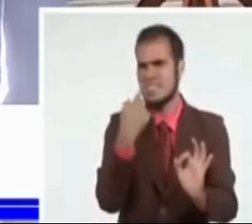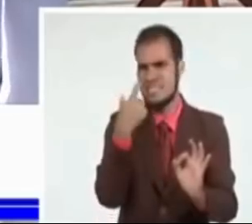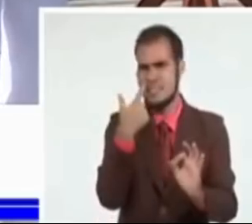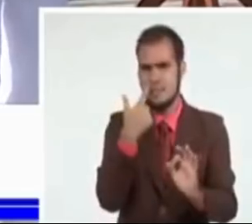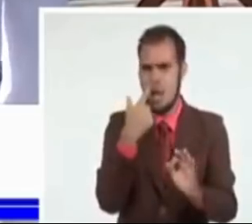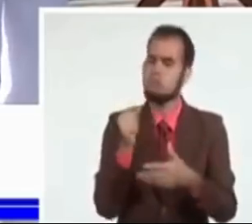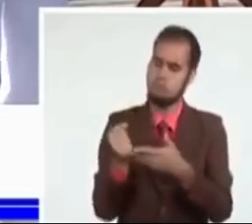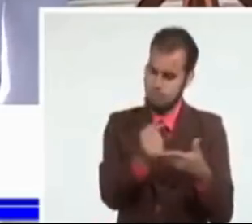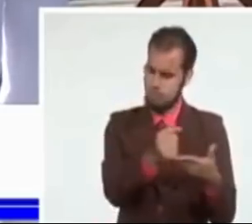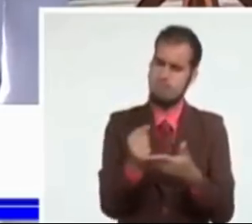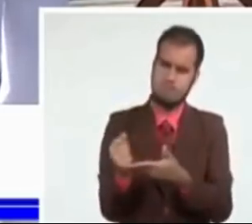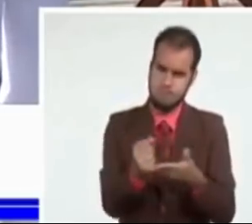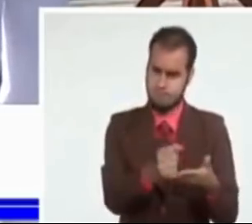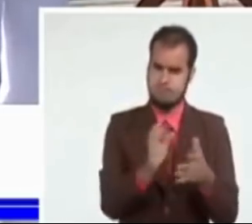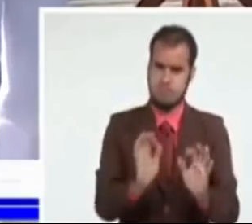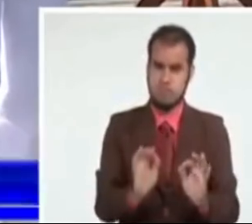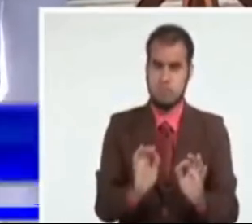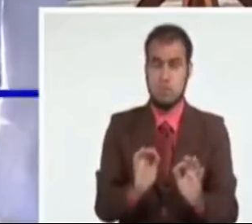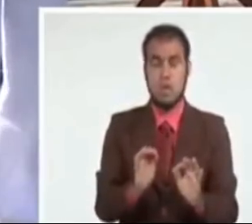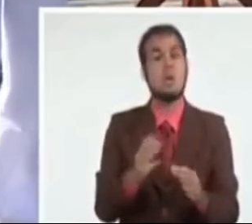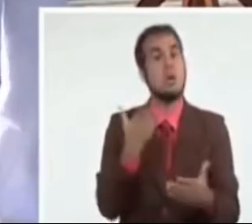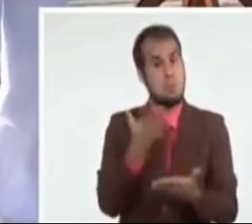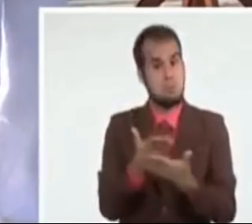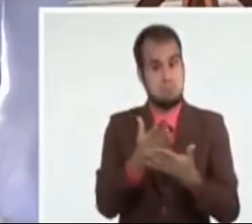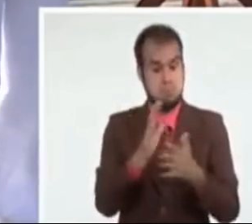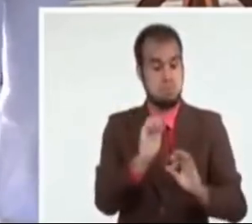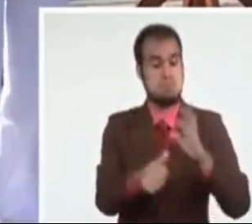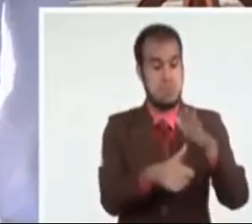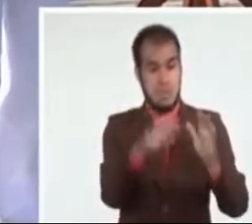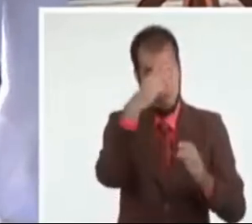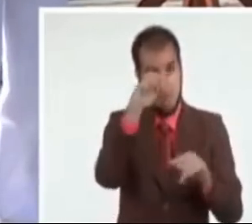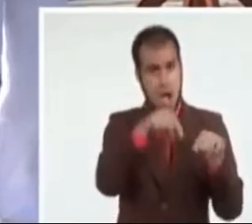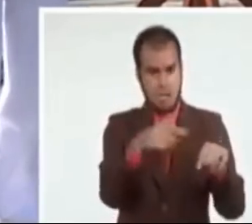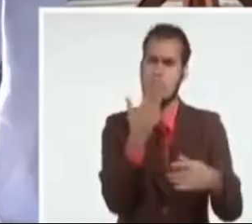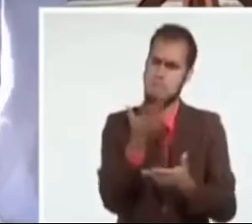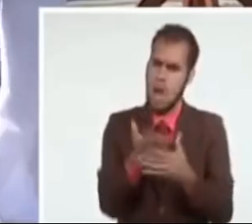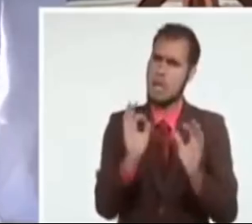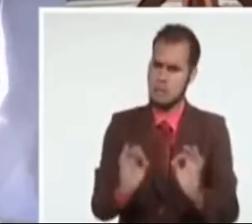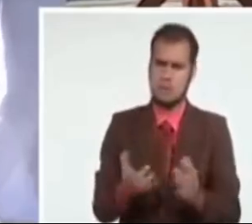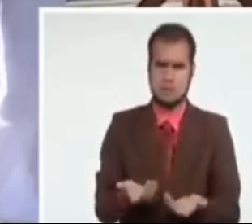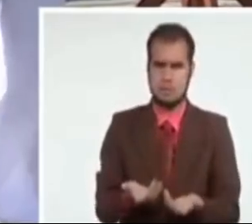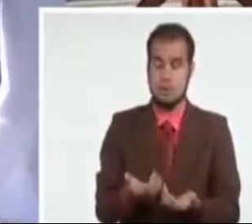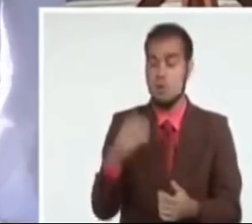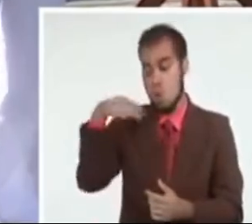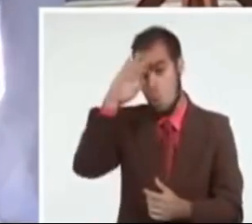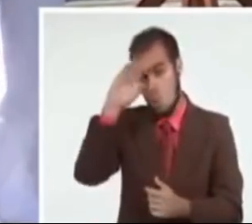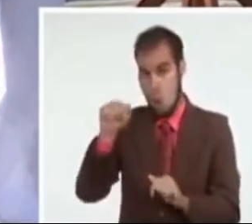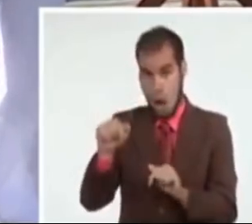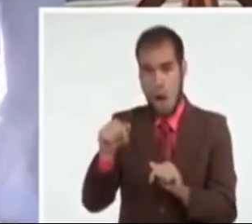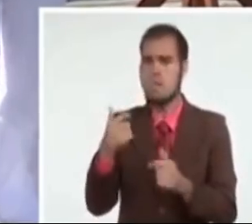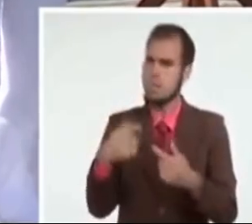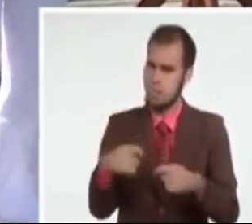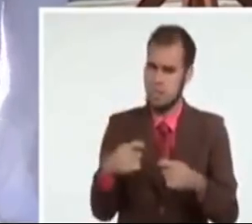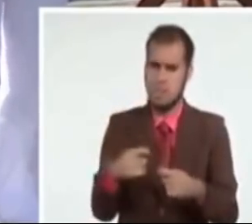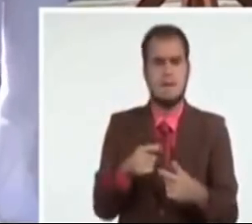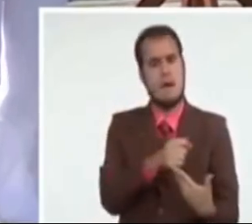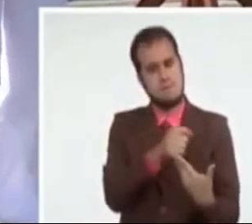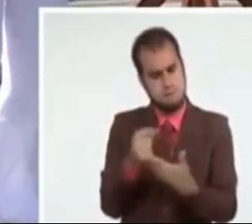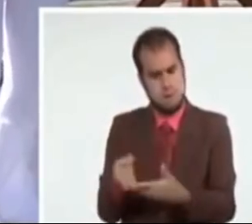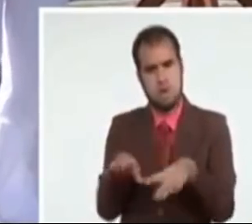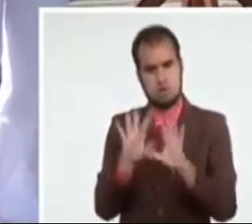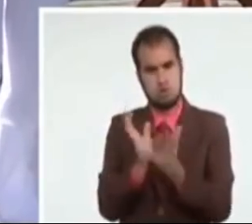solidaridad. Eso es lo que pidió el presidente López Obrador, que Cuba tenga lo que necesita